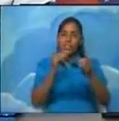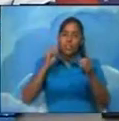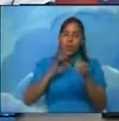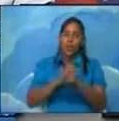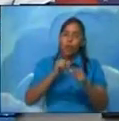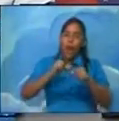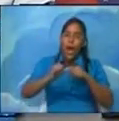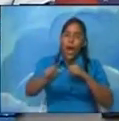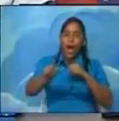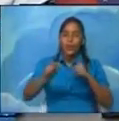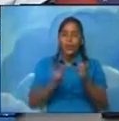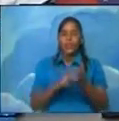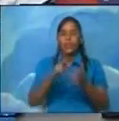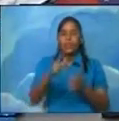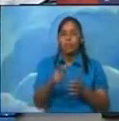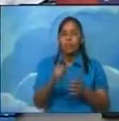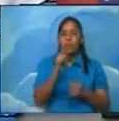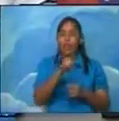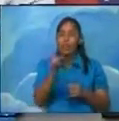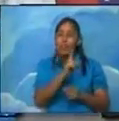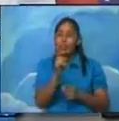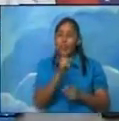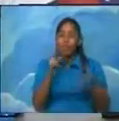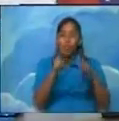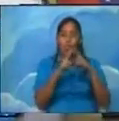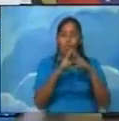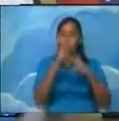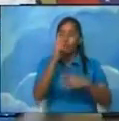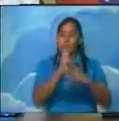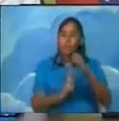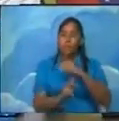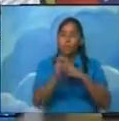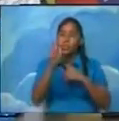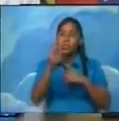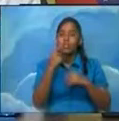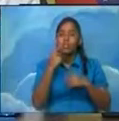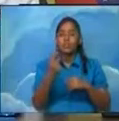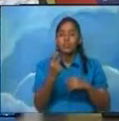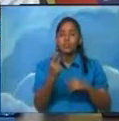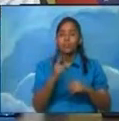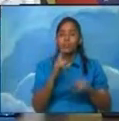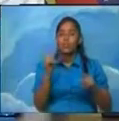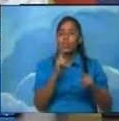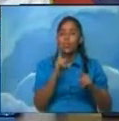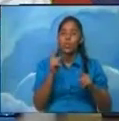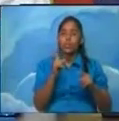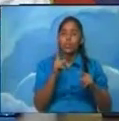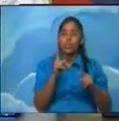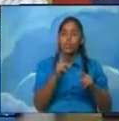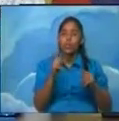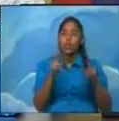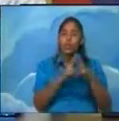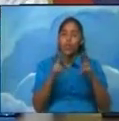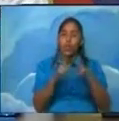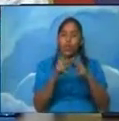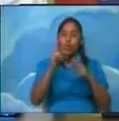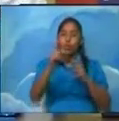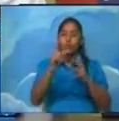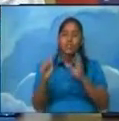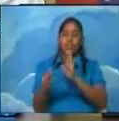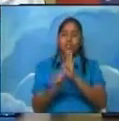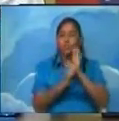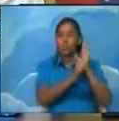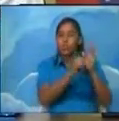del camino. Ellos no conocen, versículo 3, diga conmigo, no conocen sus señales.